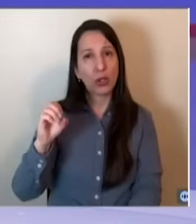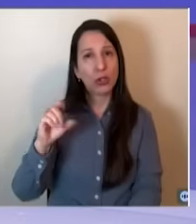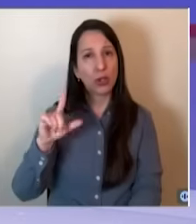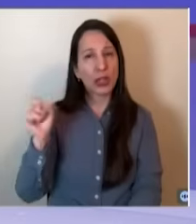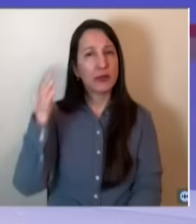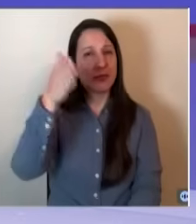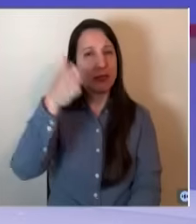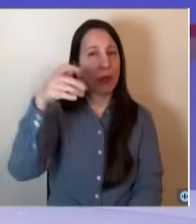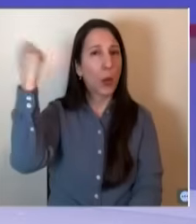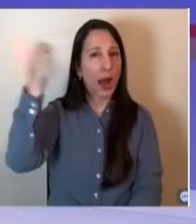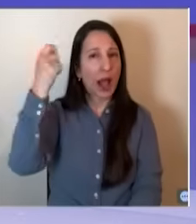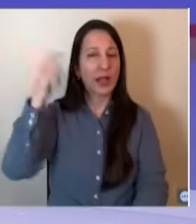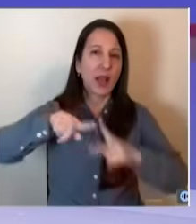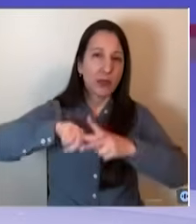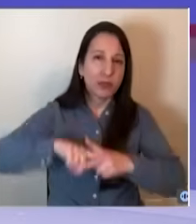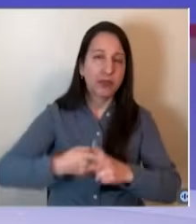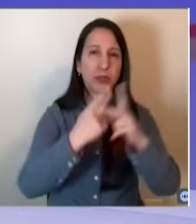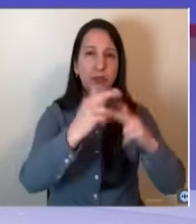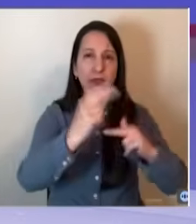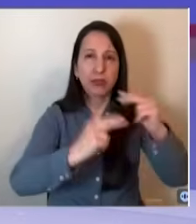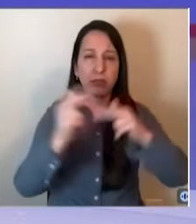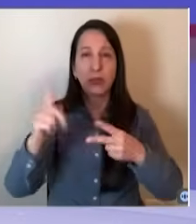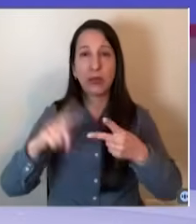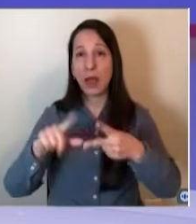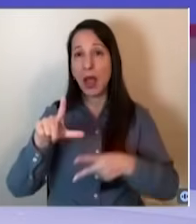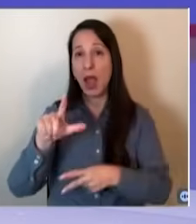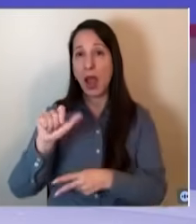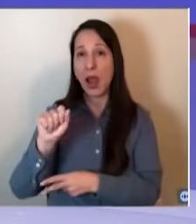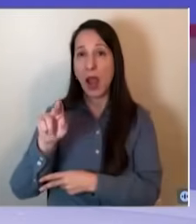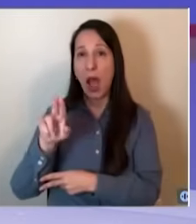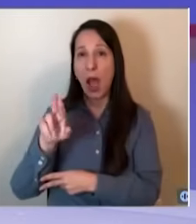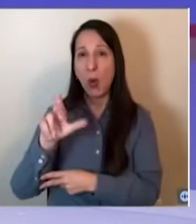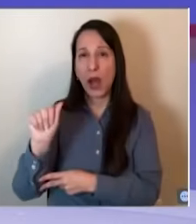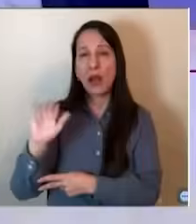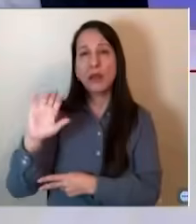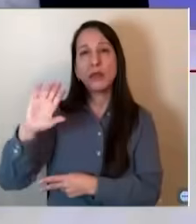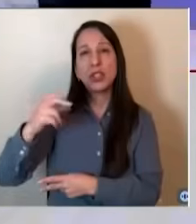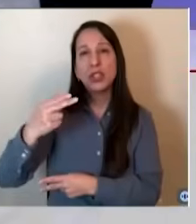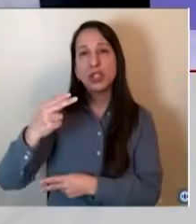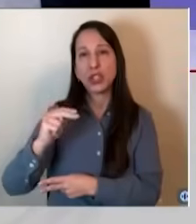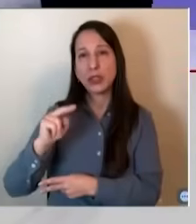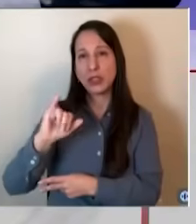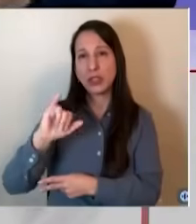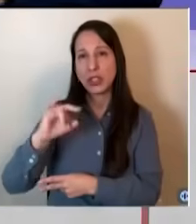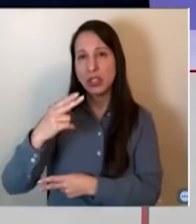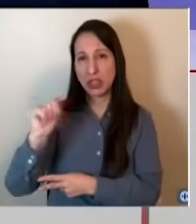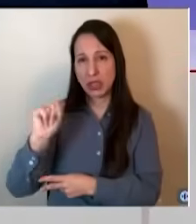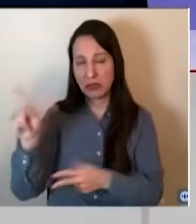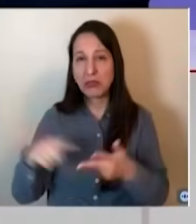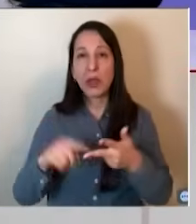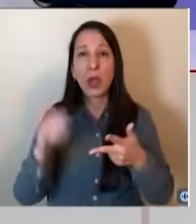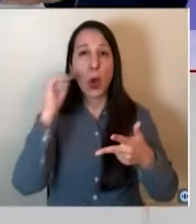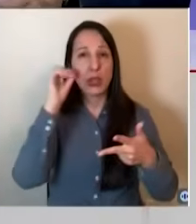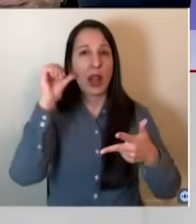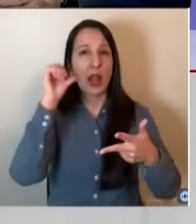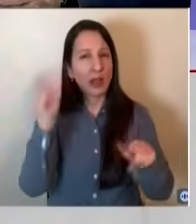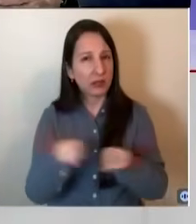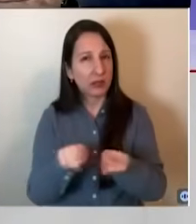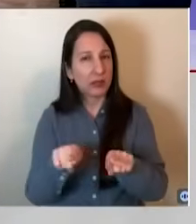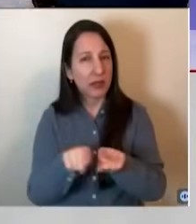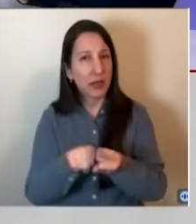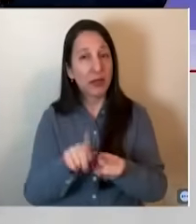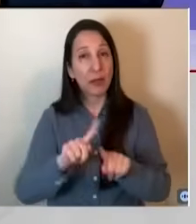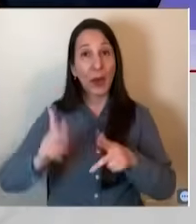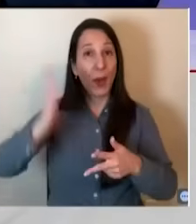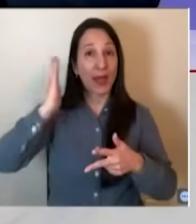obras y obras. Doña Laura Chinchilla en su momento lo hizo. Don Oscar Arias también. Lo que pasa es que como estábamos en la